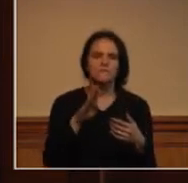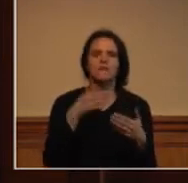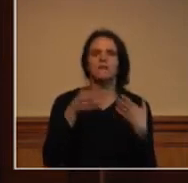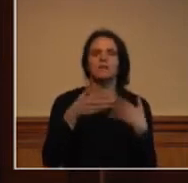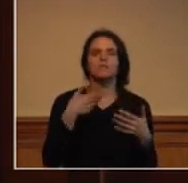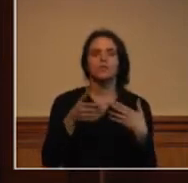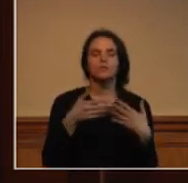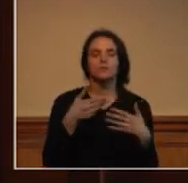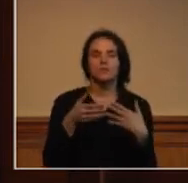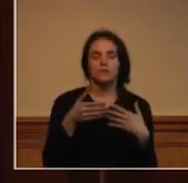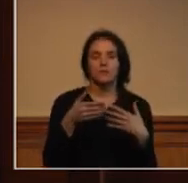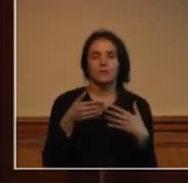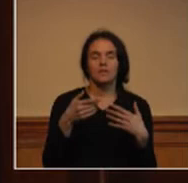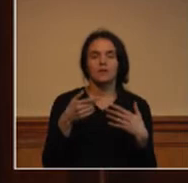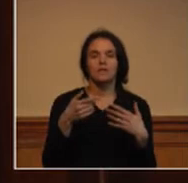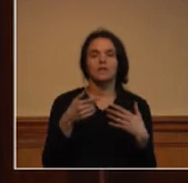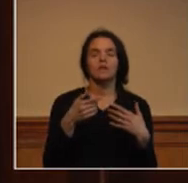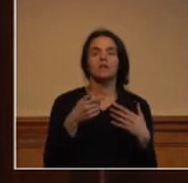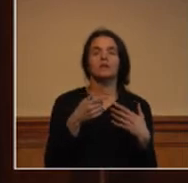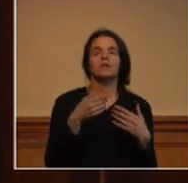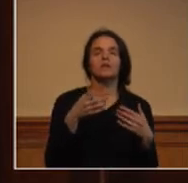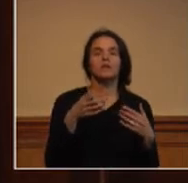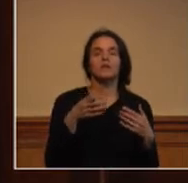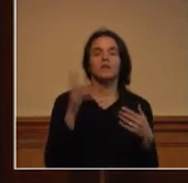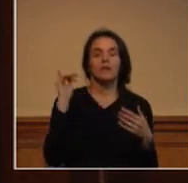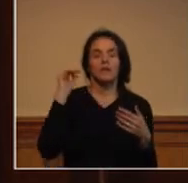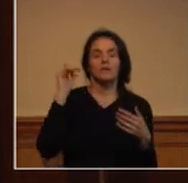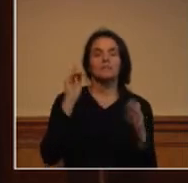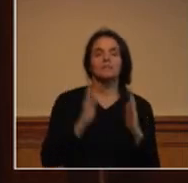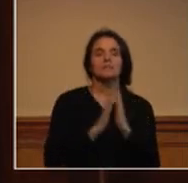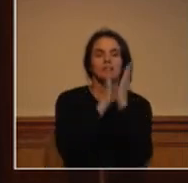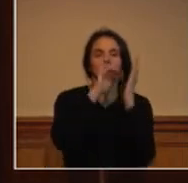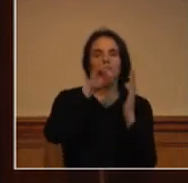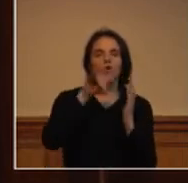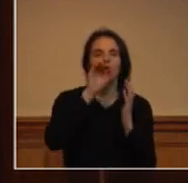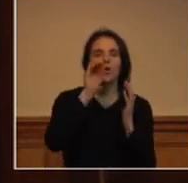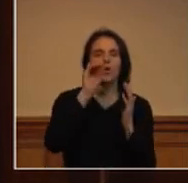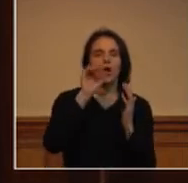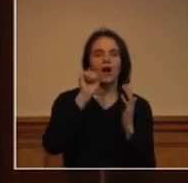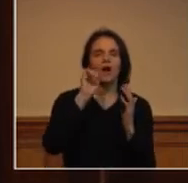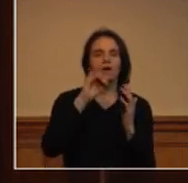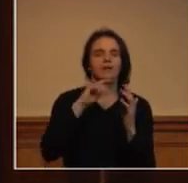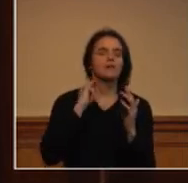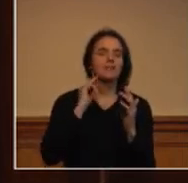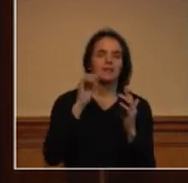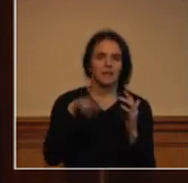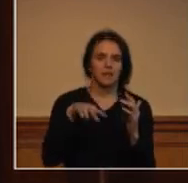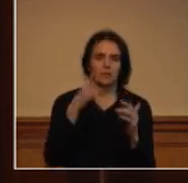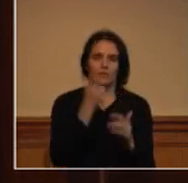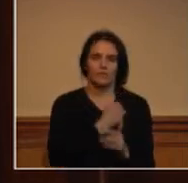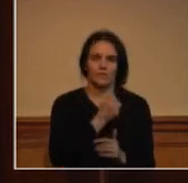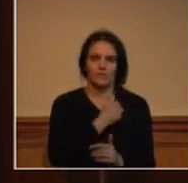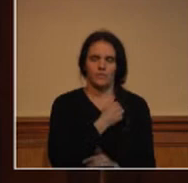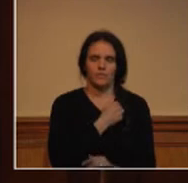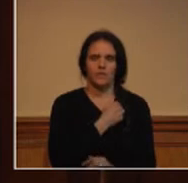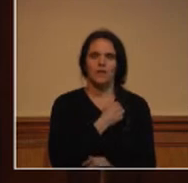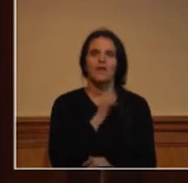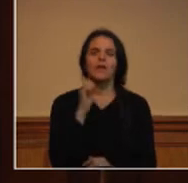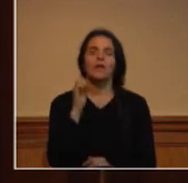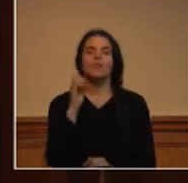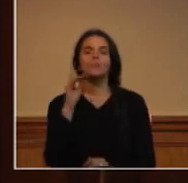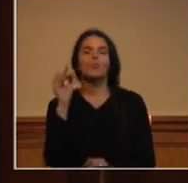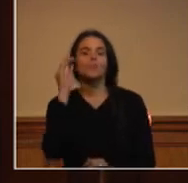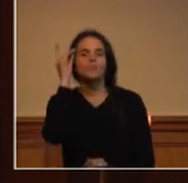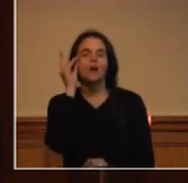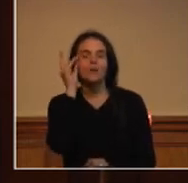ese momento, que queda en el campus San Joaquín. Los niños en EduDown lo que tenían para trabajar